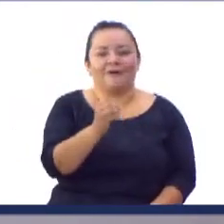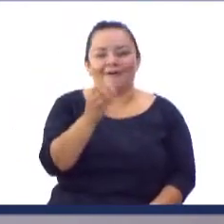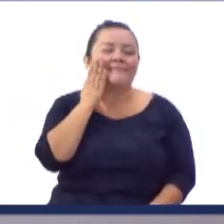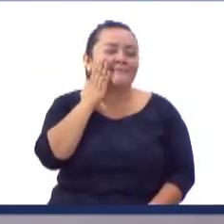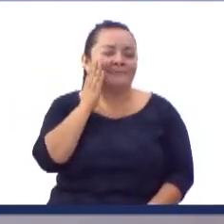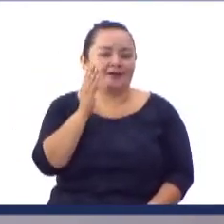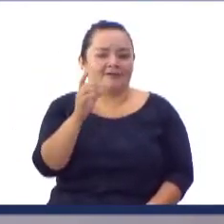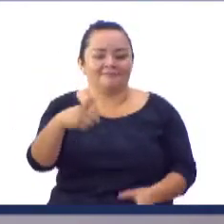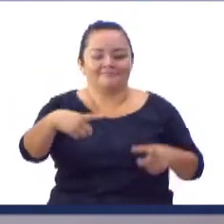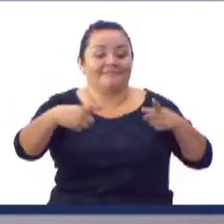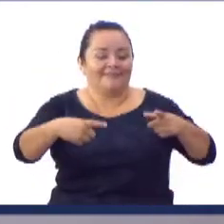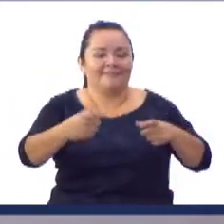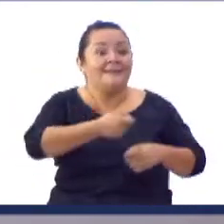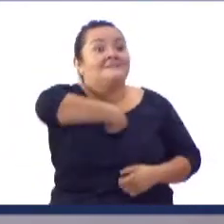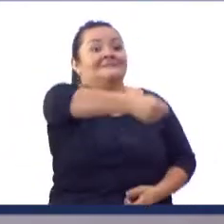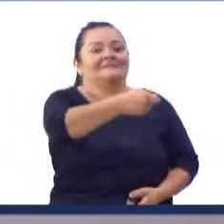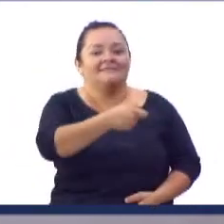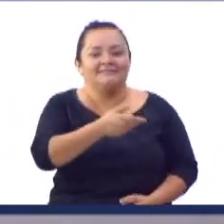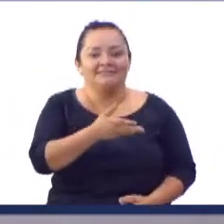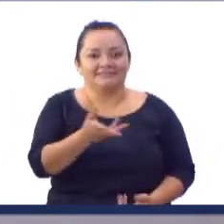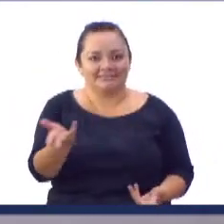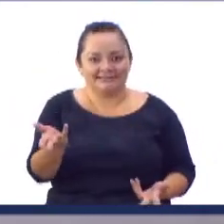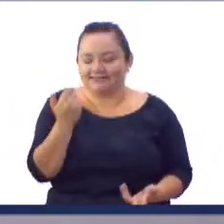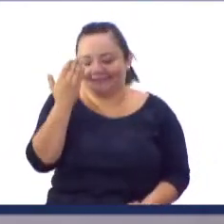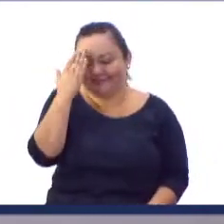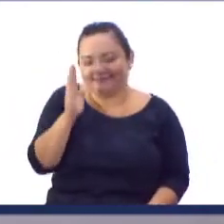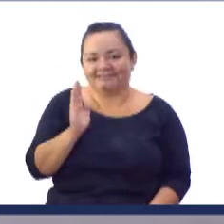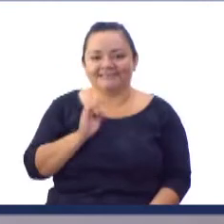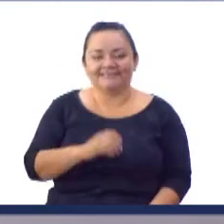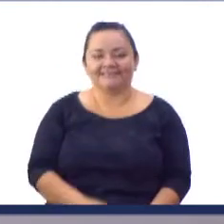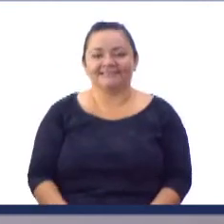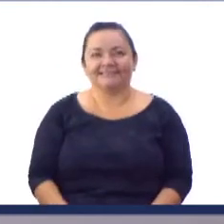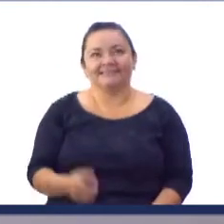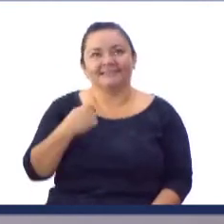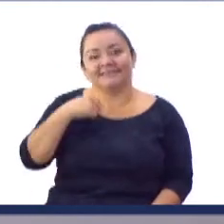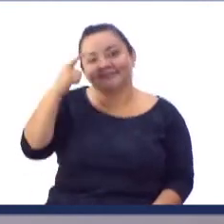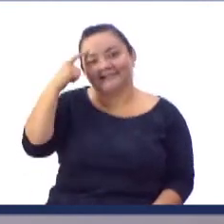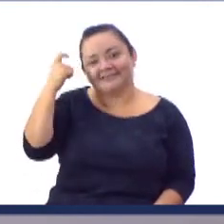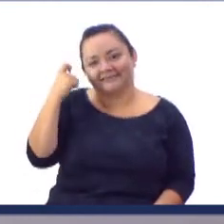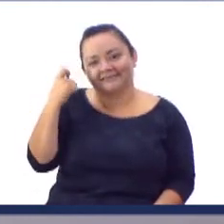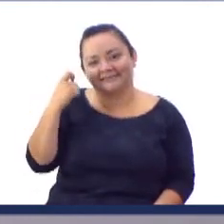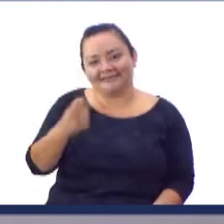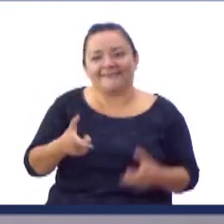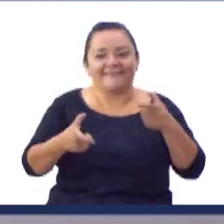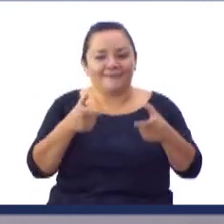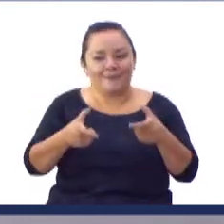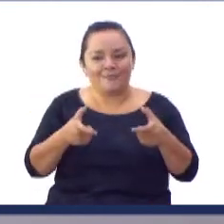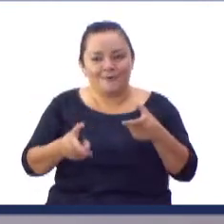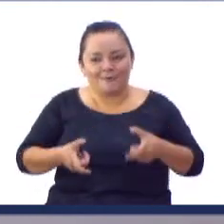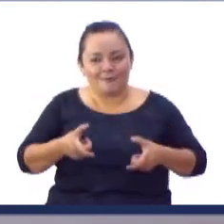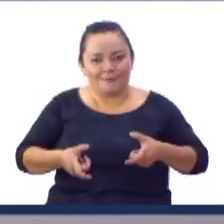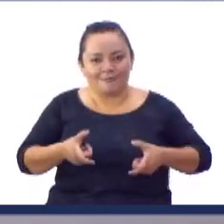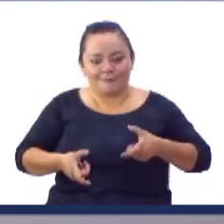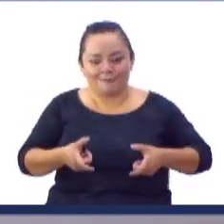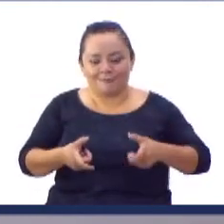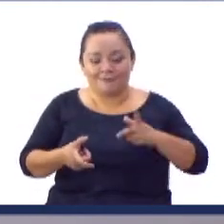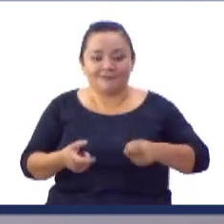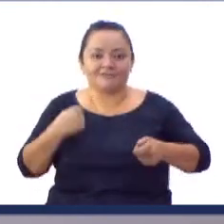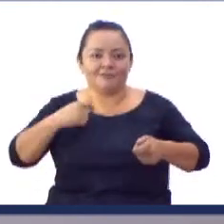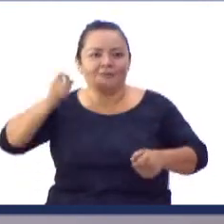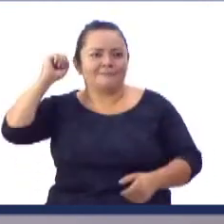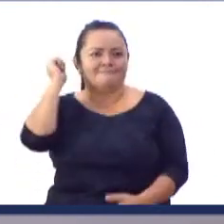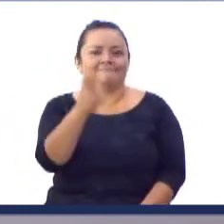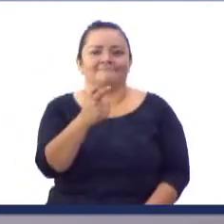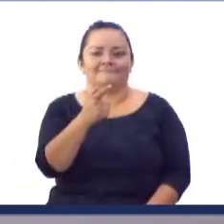le tiró un plato qué sé yo mismo corto que a mí me tiraron un taco nos dijese yo después me quedo un poco